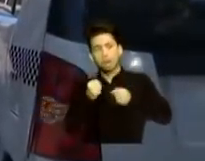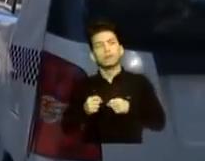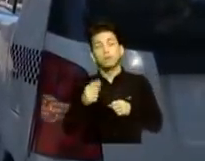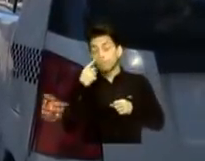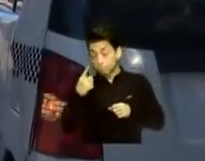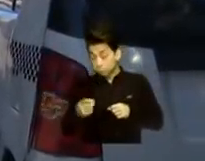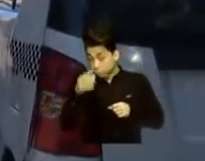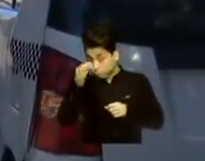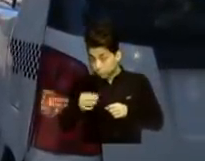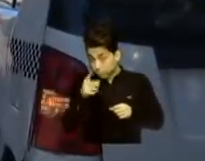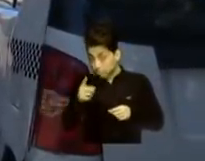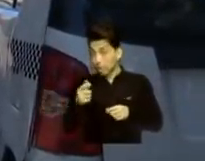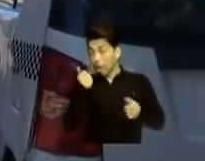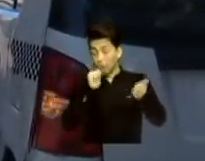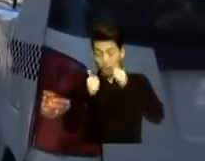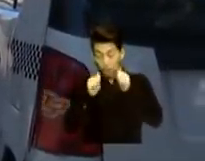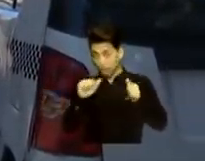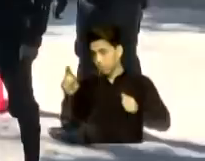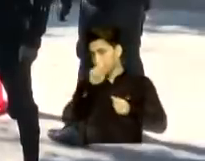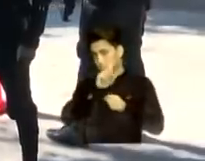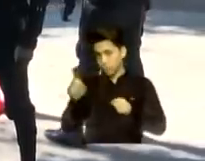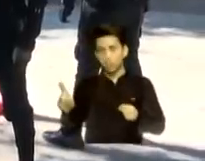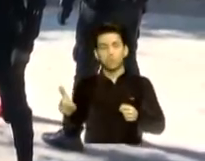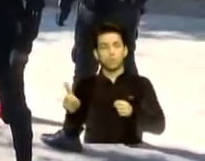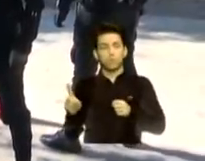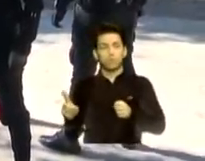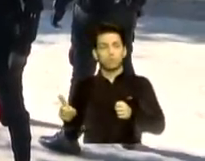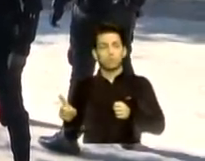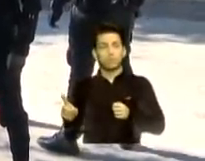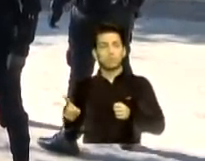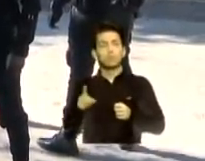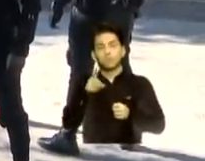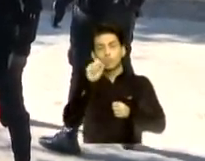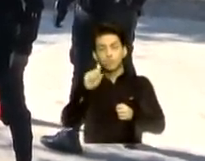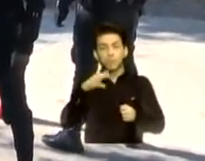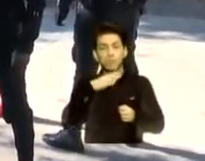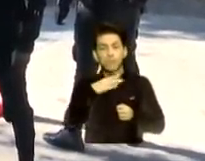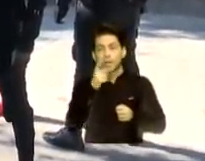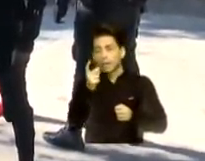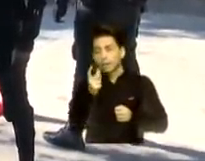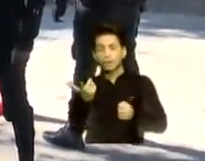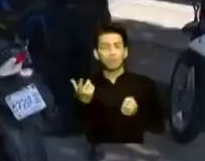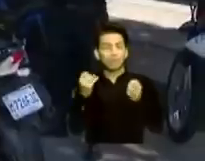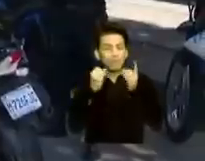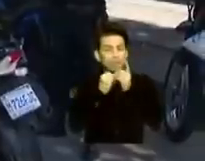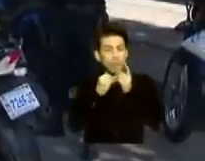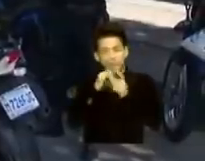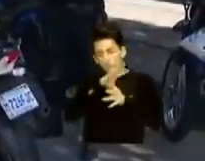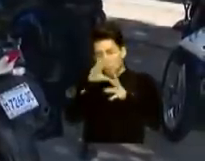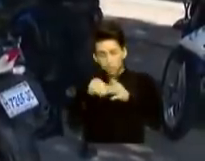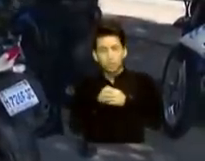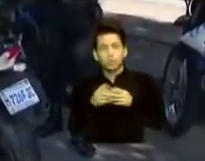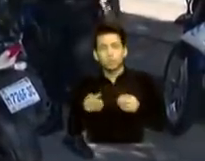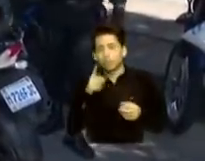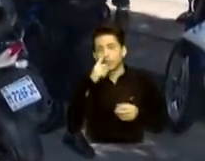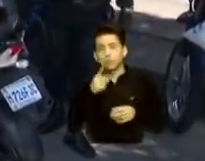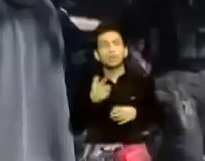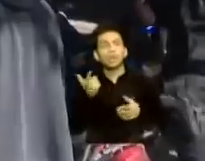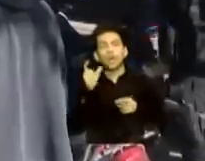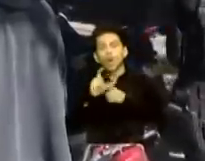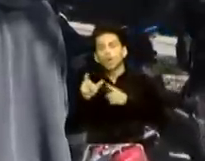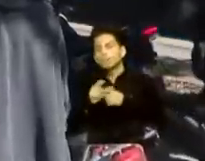no conduzcan en estado de ebriedad, porten sus documentos y no trasladen algún tipo de objeto